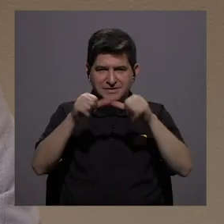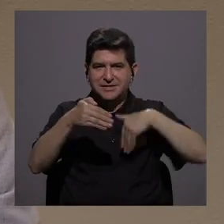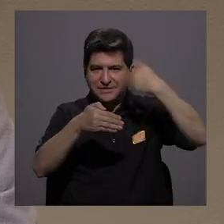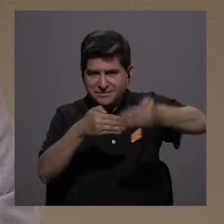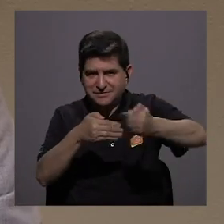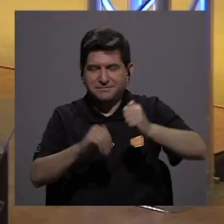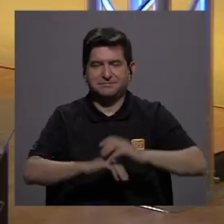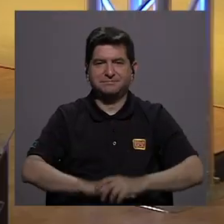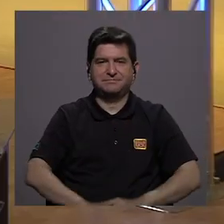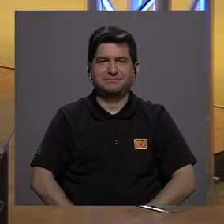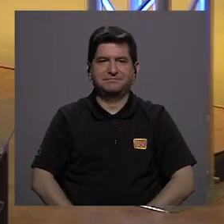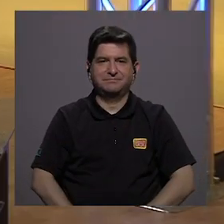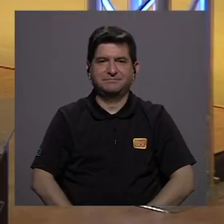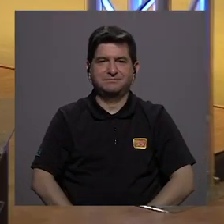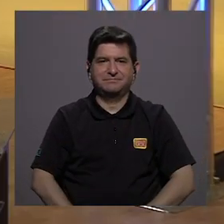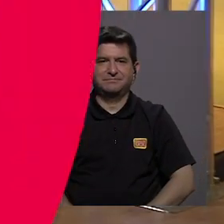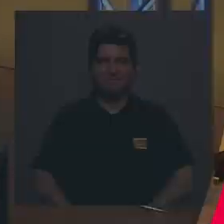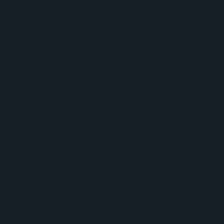regresamos.